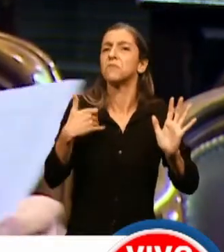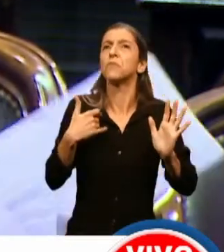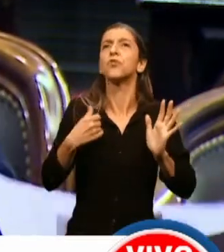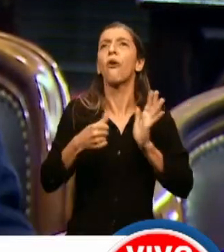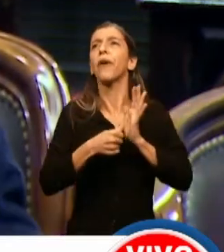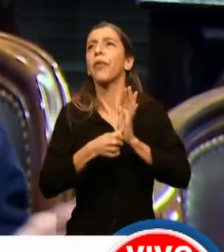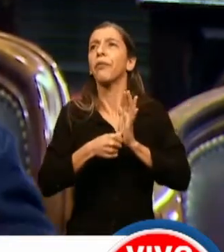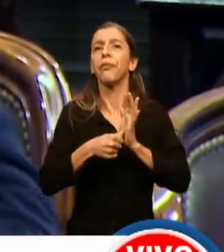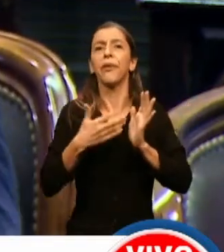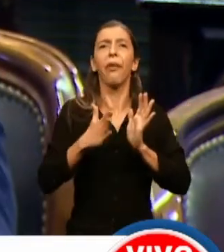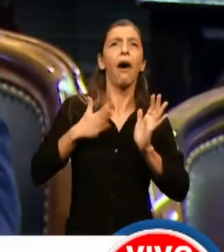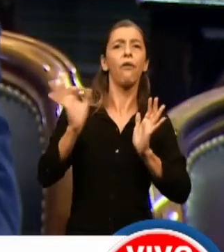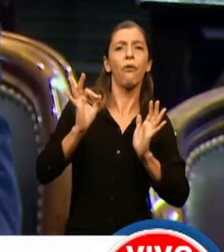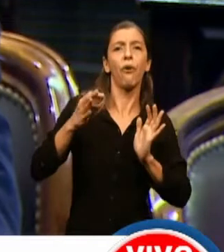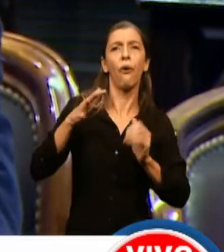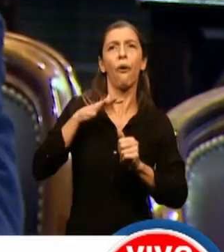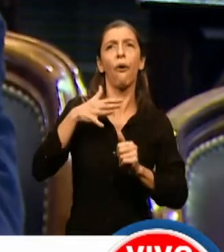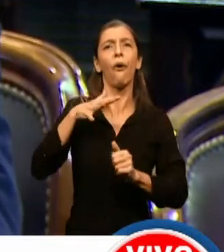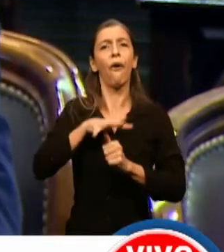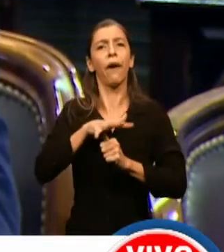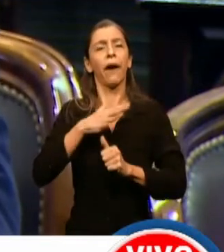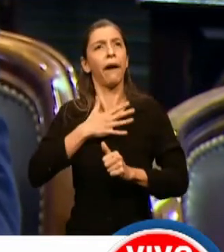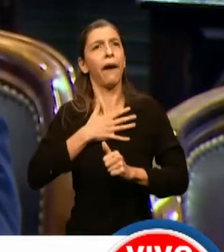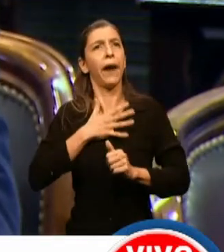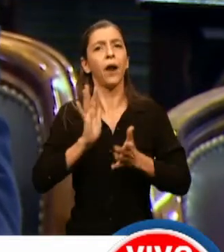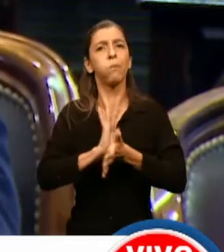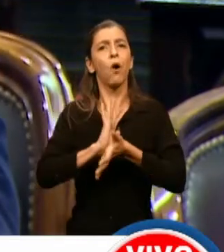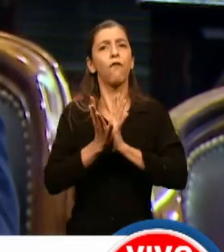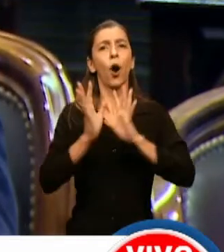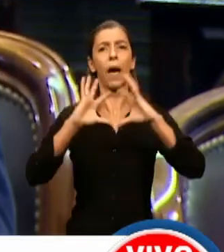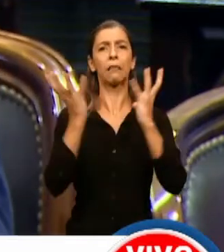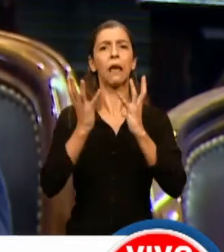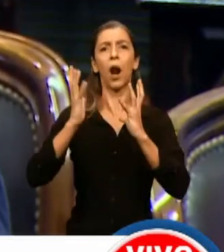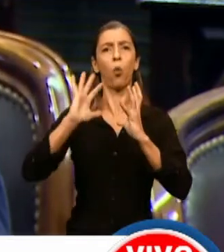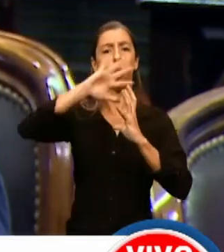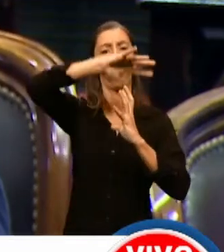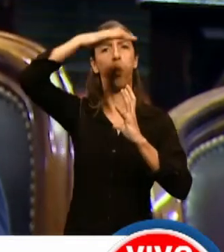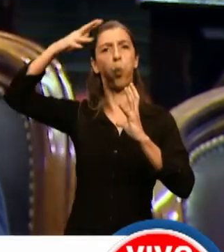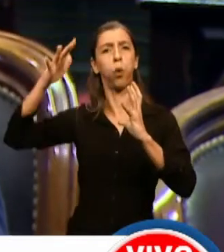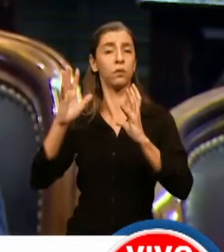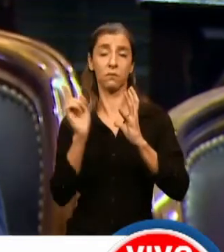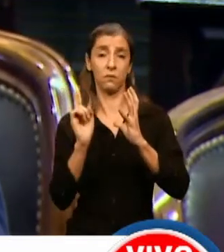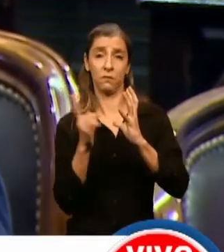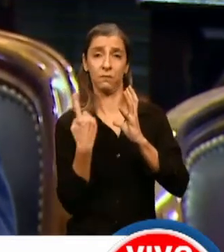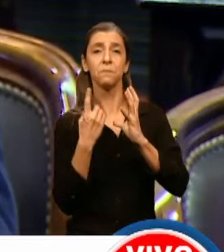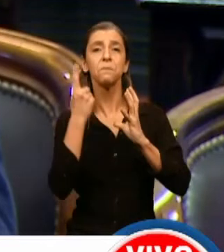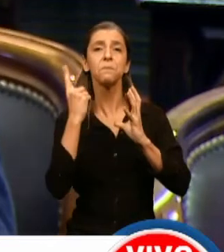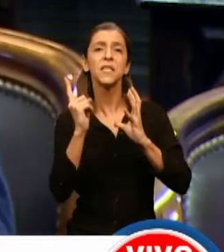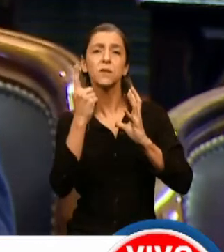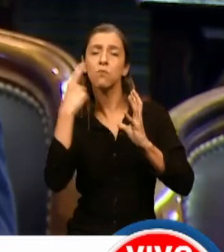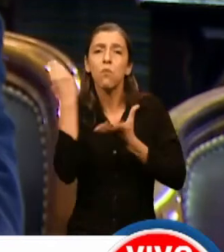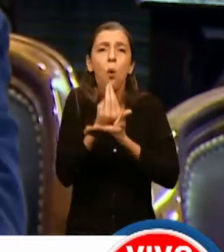de género que viajamos por el espacio. Somos los hijos, hermanos,